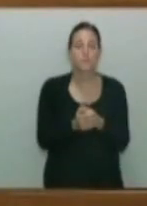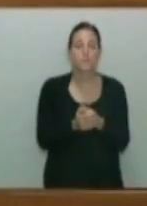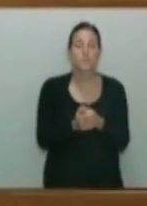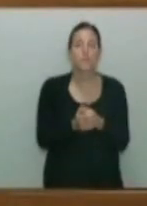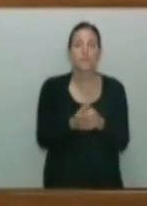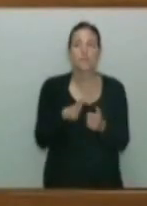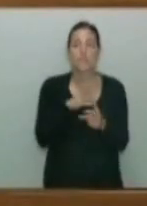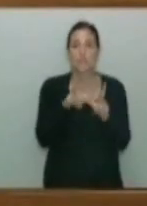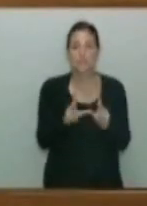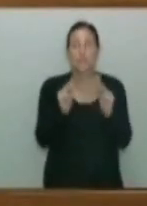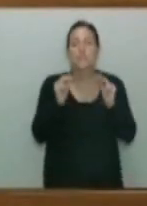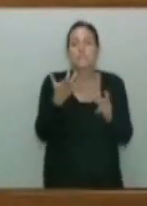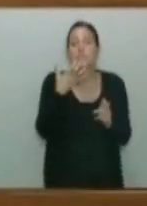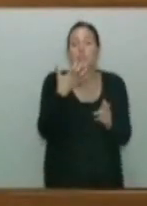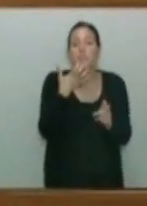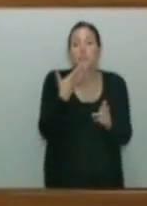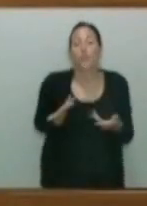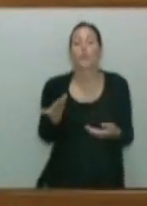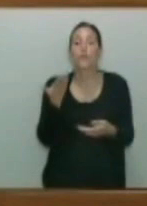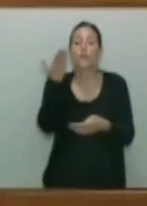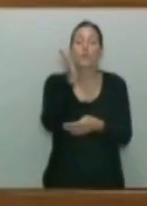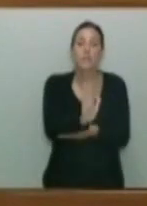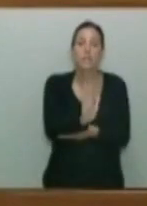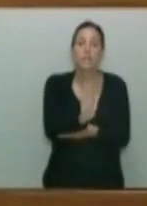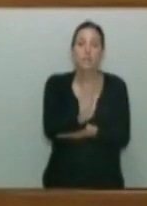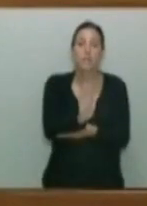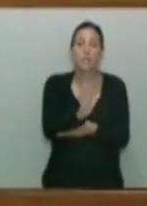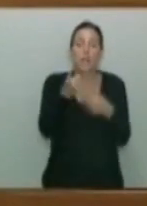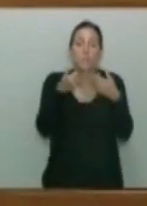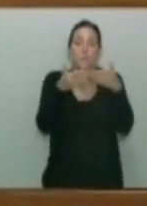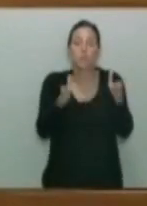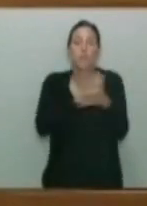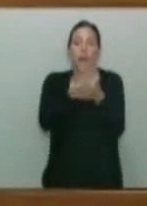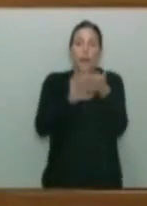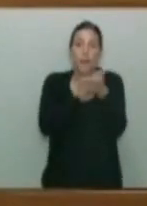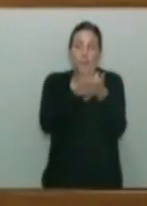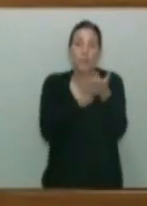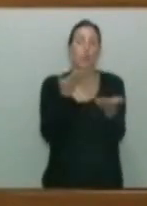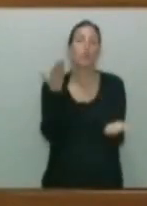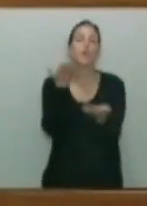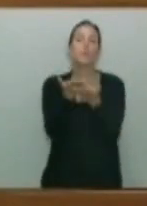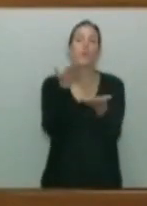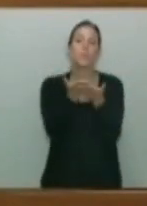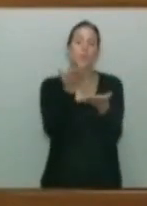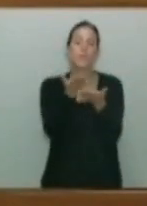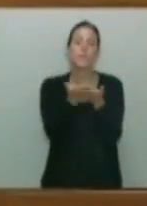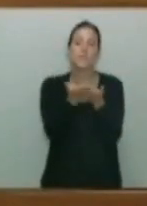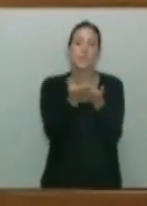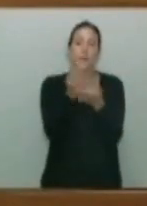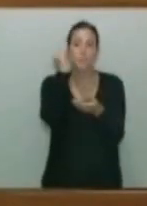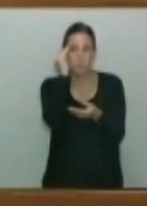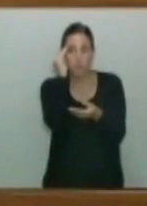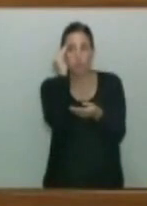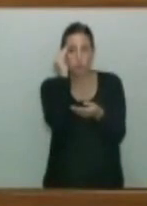vaya concluyendo su intervención. Si a pesar de esta oferta, de esta apertura de diálogo, de esta propuesta, creo que